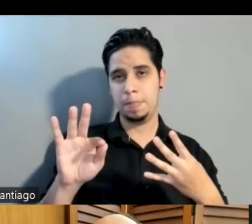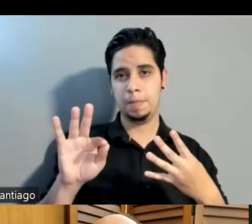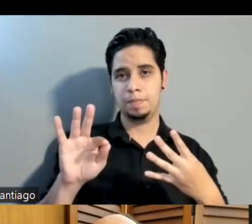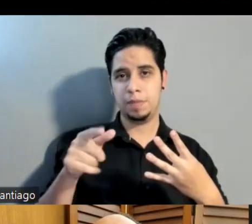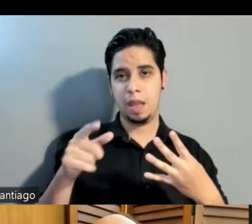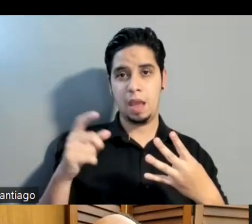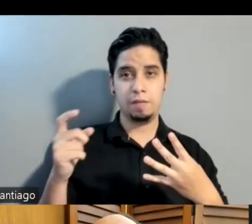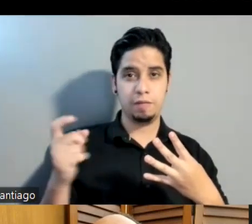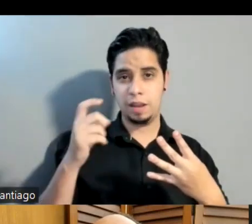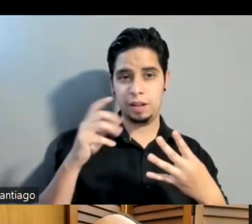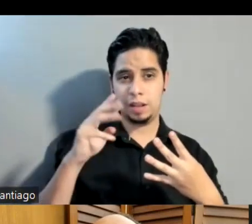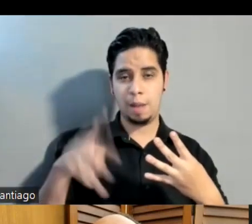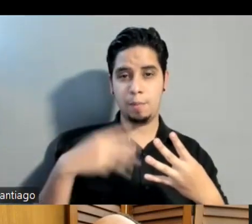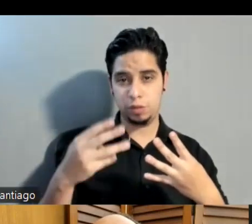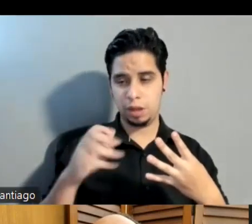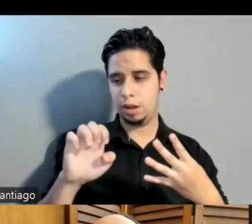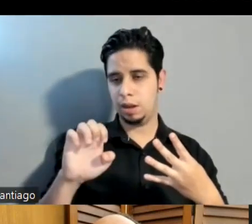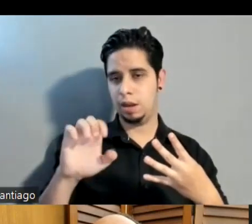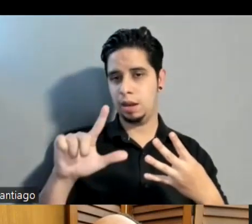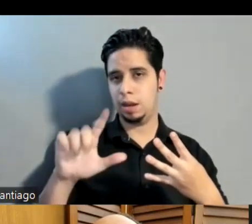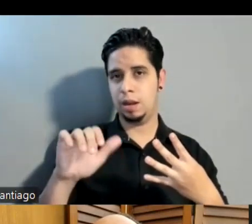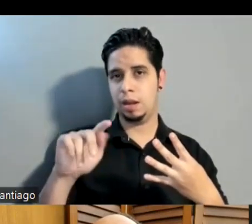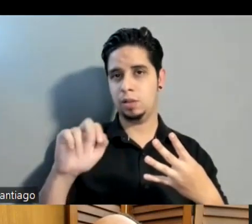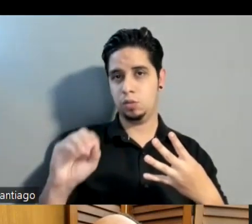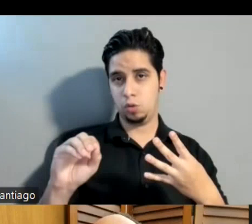Feria Mundial Electro en Nueva York.